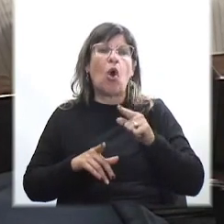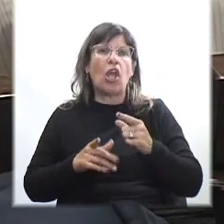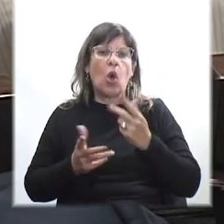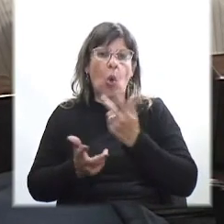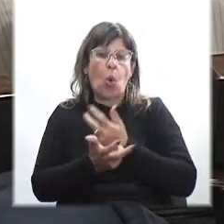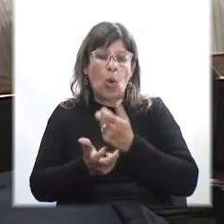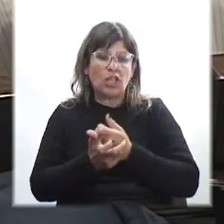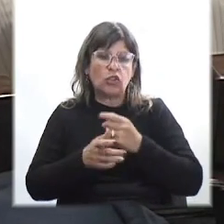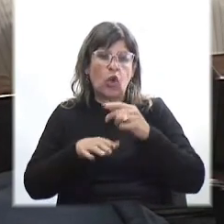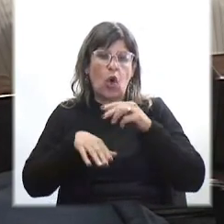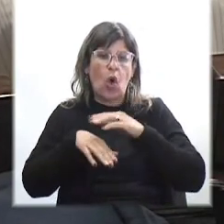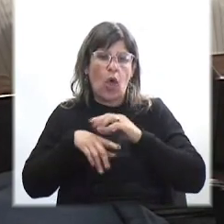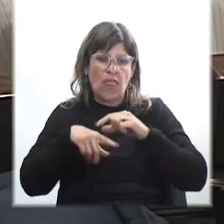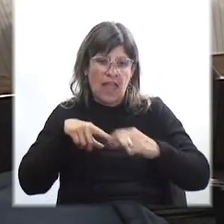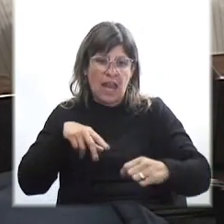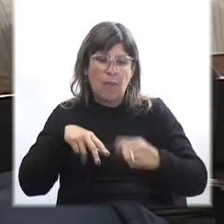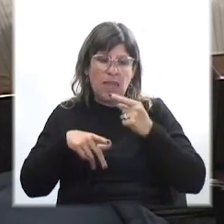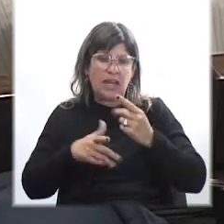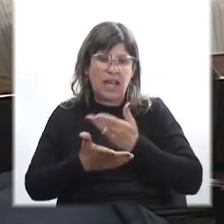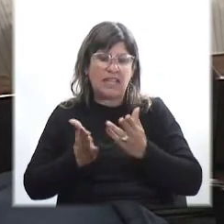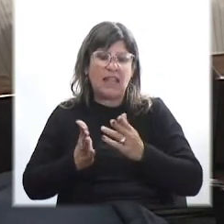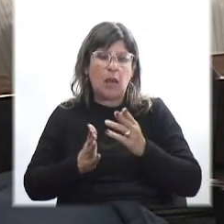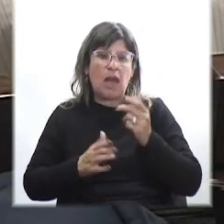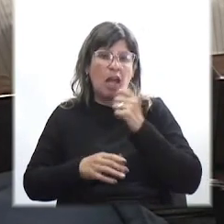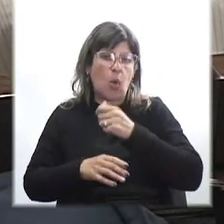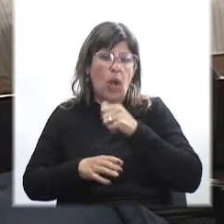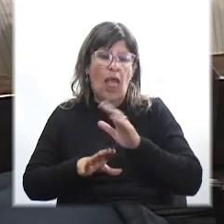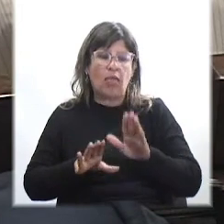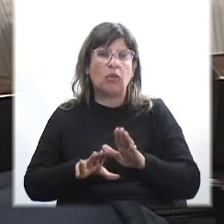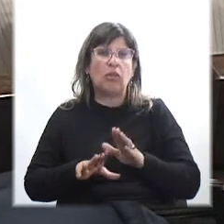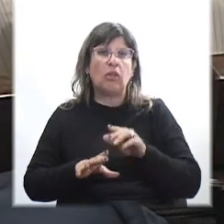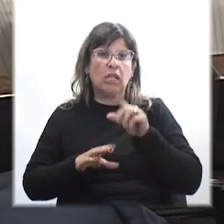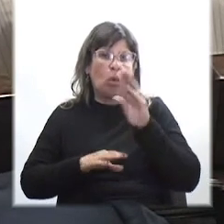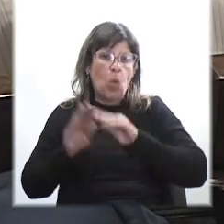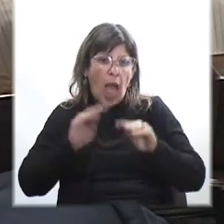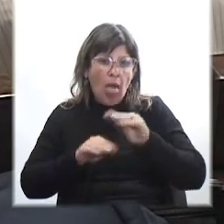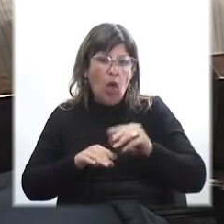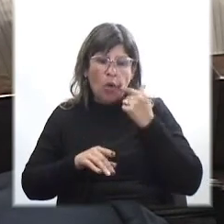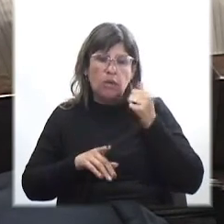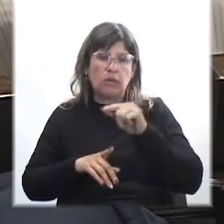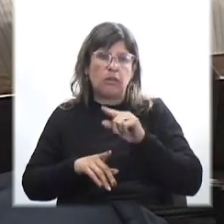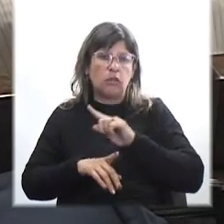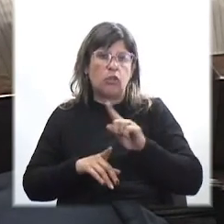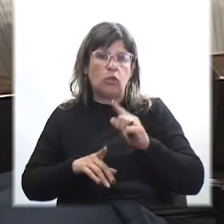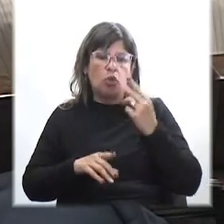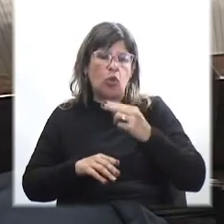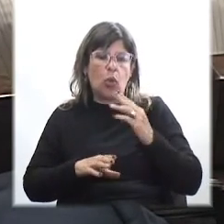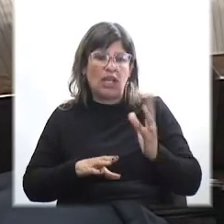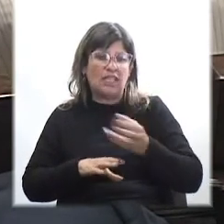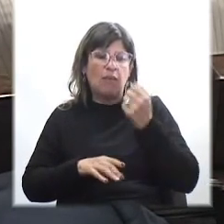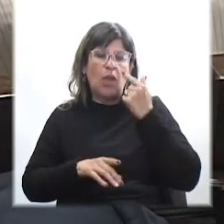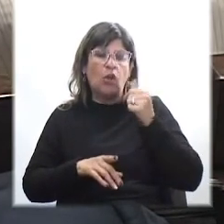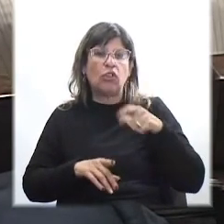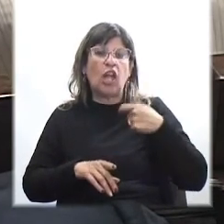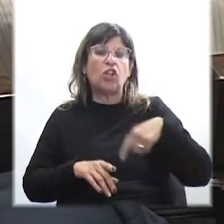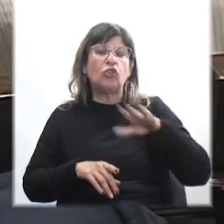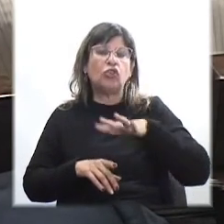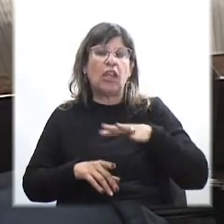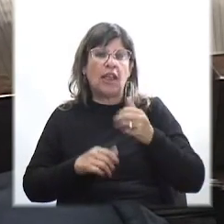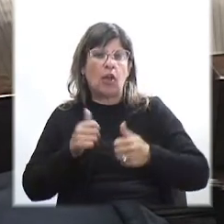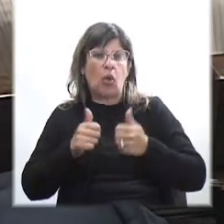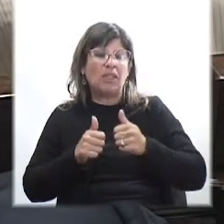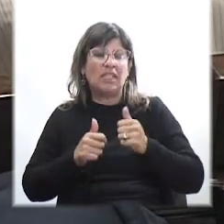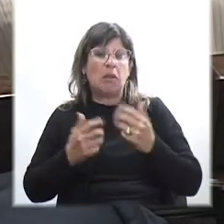hueso de la pierna que lo mostró en la sala de conferencias. Tales curaciones nunca se habían encontrado en los restos de sociedades